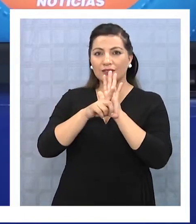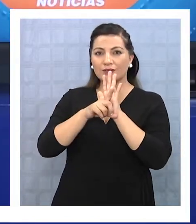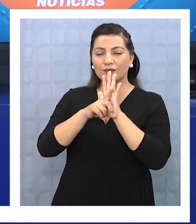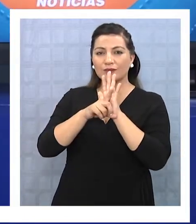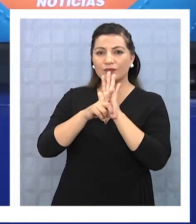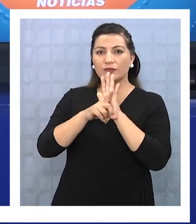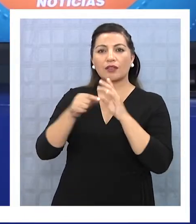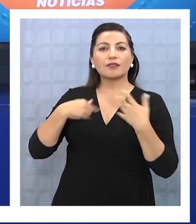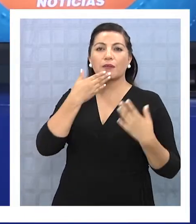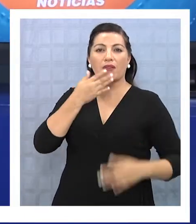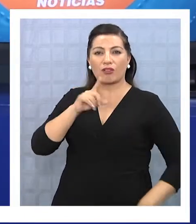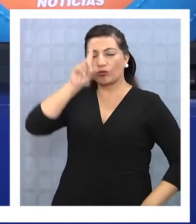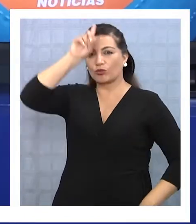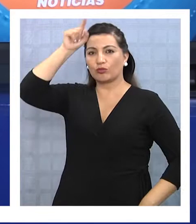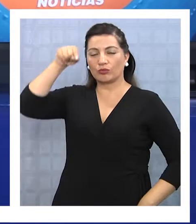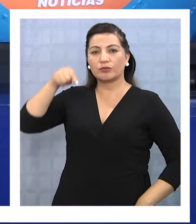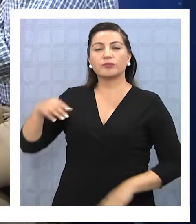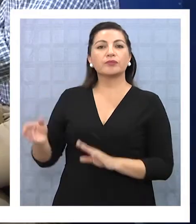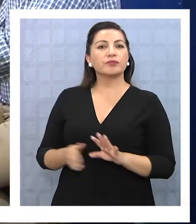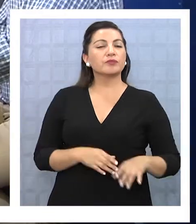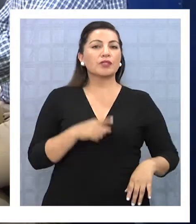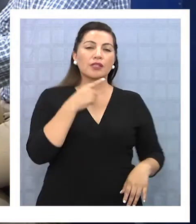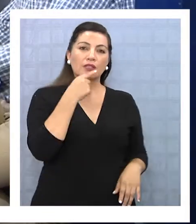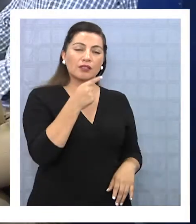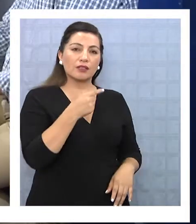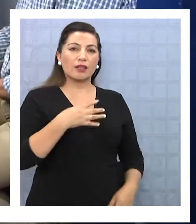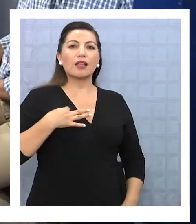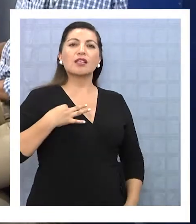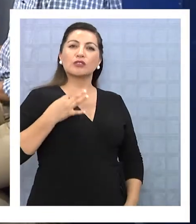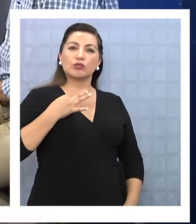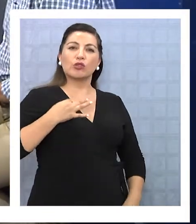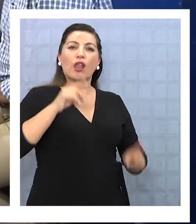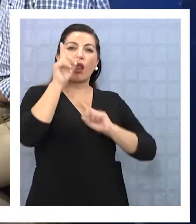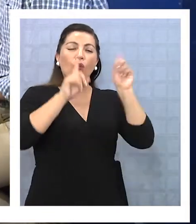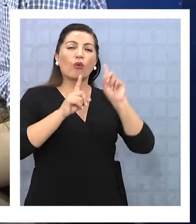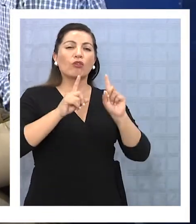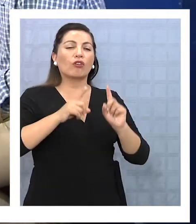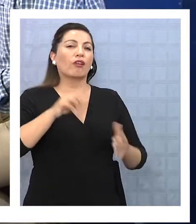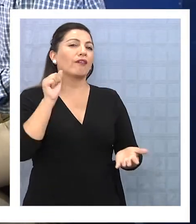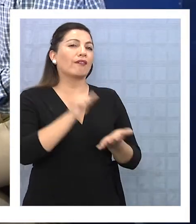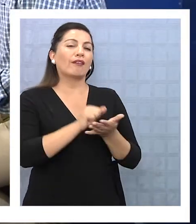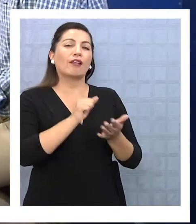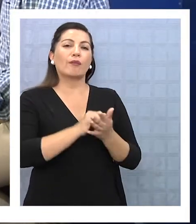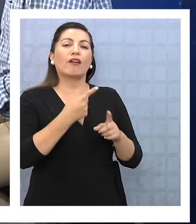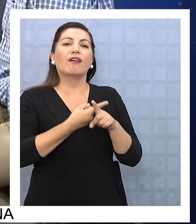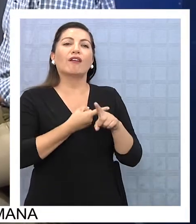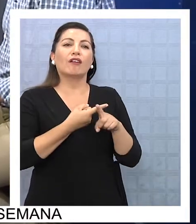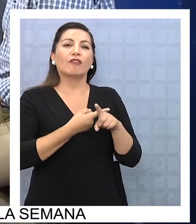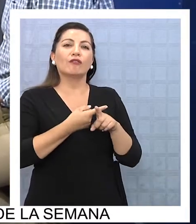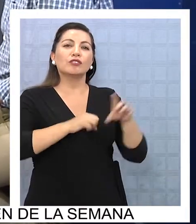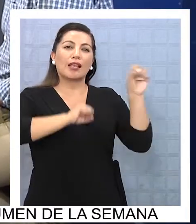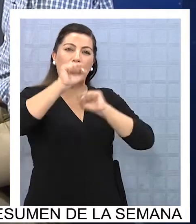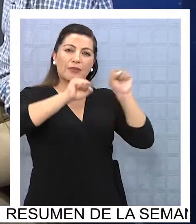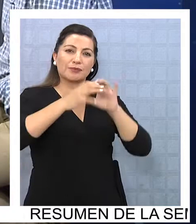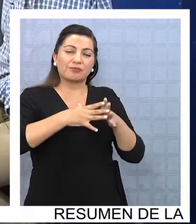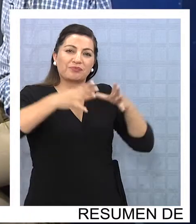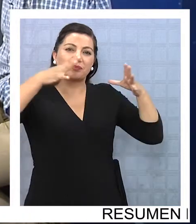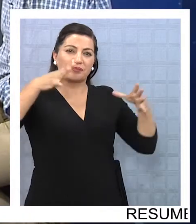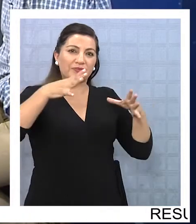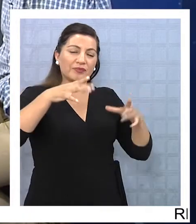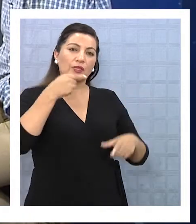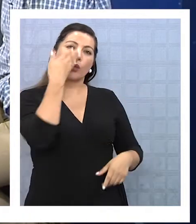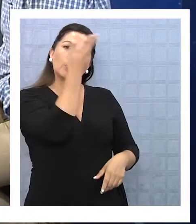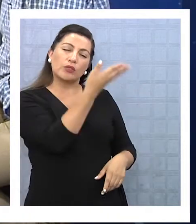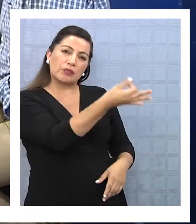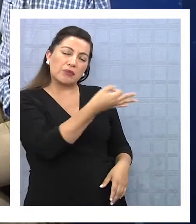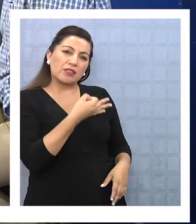parte de la costumbre en esta materia. La ciudadanía se queja de los abusos y de la indefensión respecto a las grandes empresas, ¿cierto?